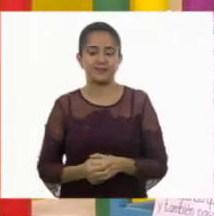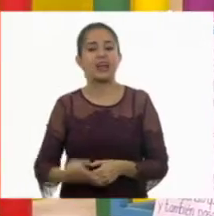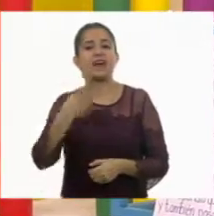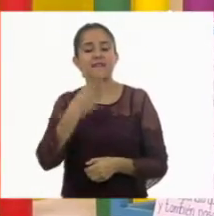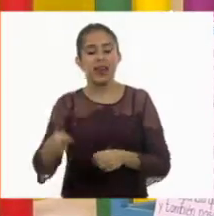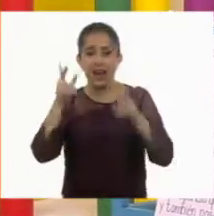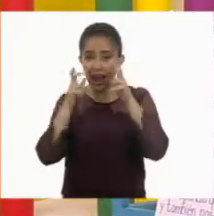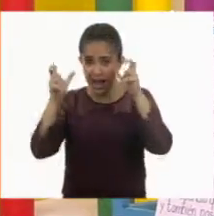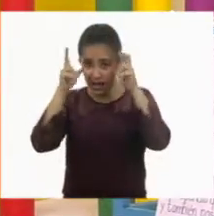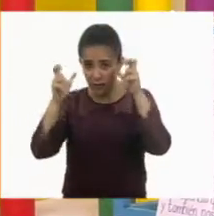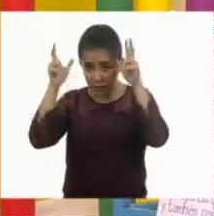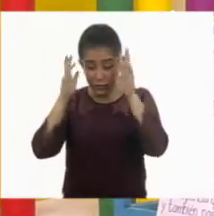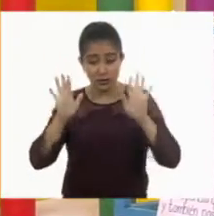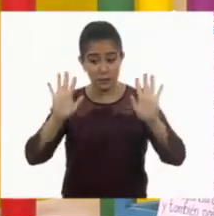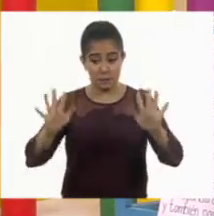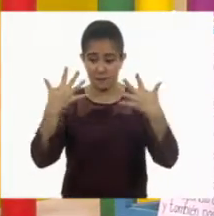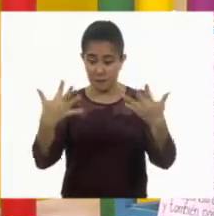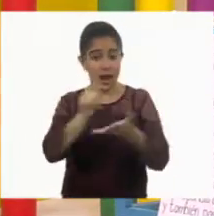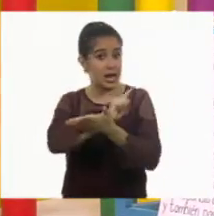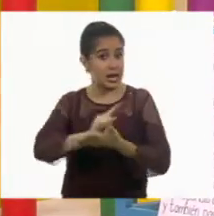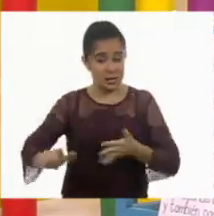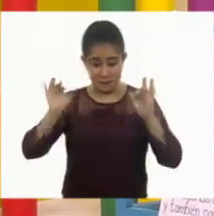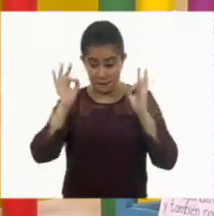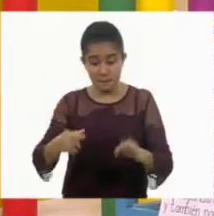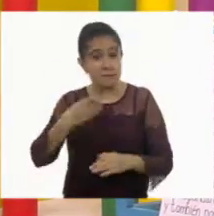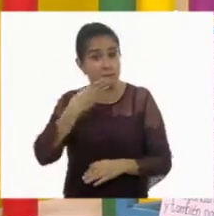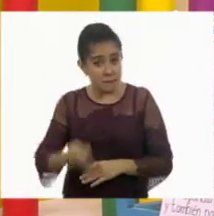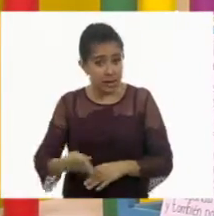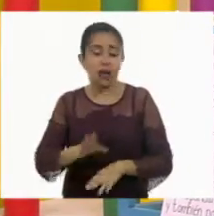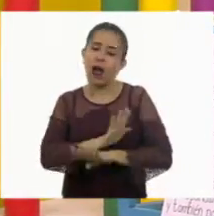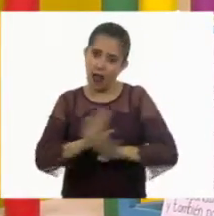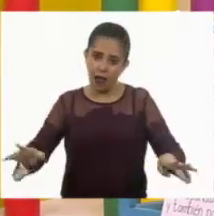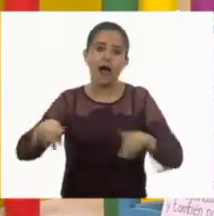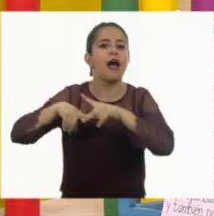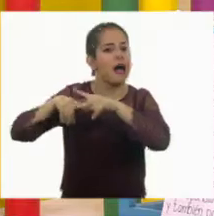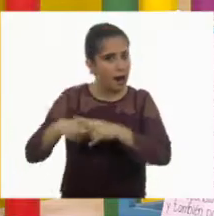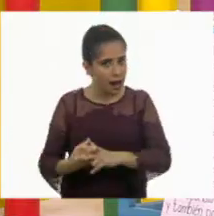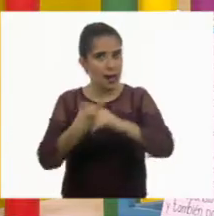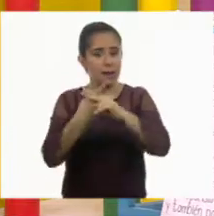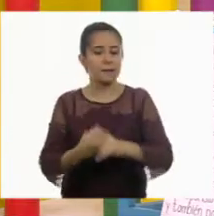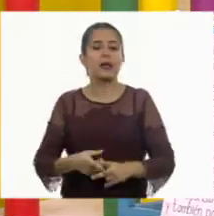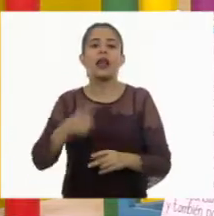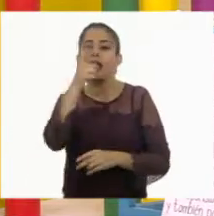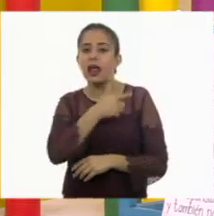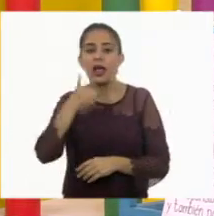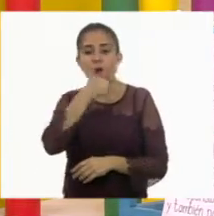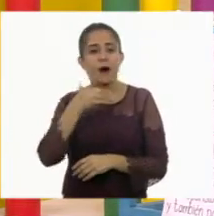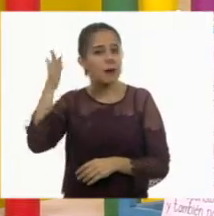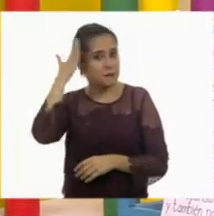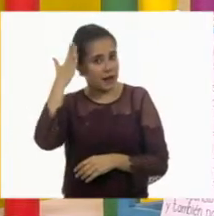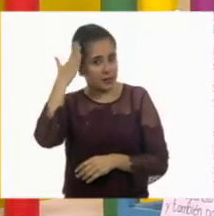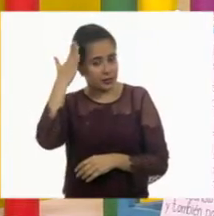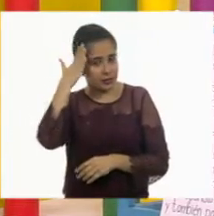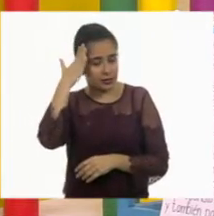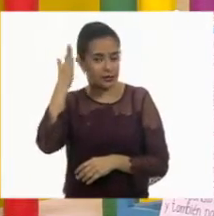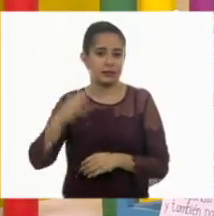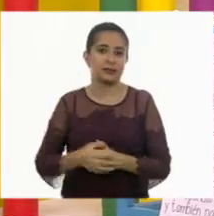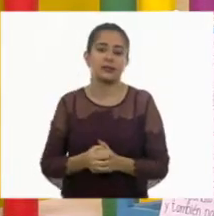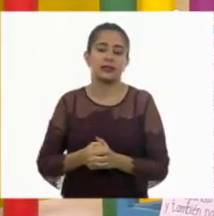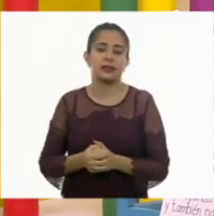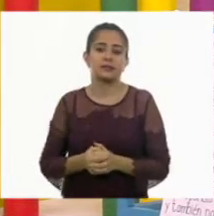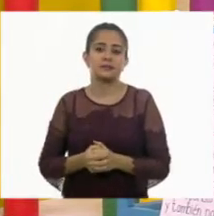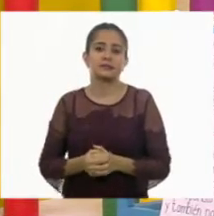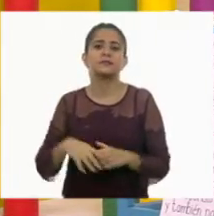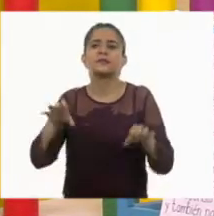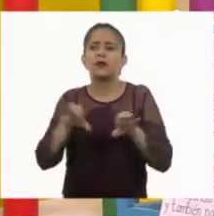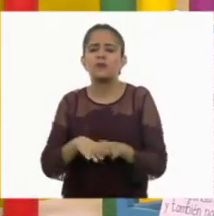Gracias, Ajo Listo. Ya tenemos las manos limpias y desinfectadas y podemos comenzar con la asignatura de lengua materna y esto se va a llamar ¿Con